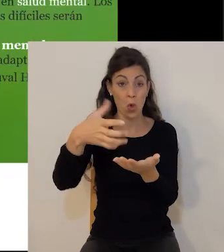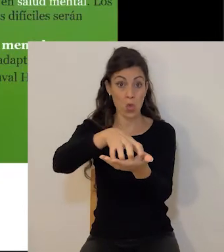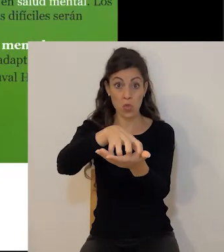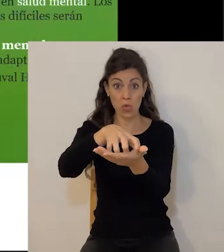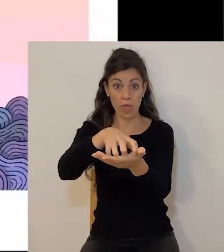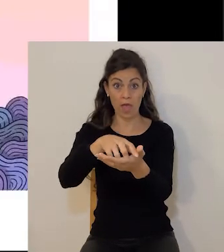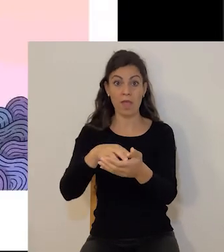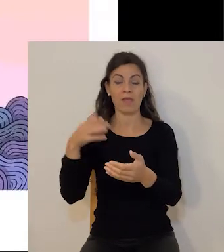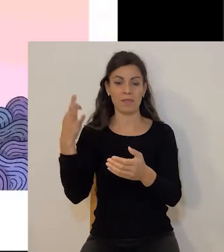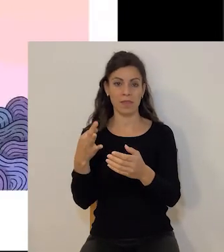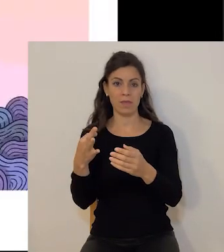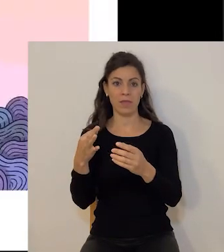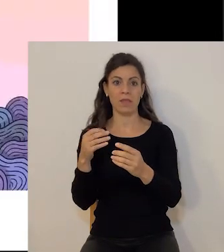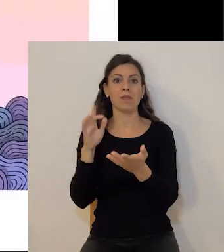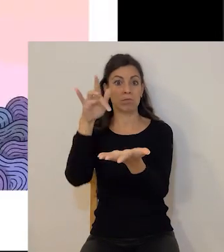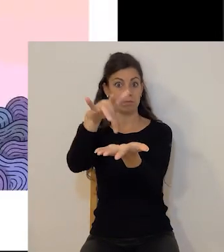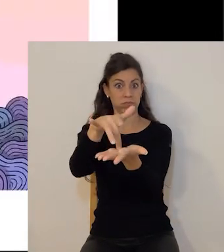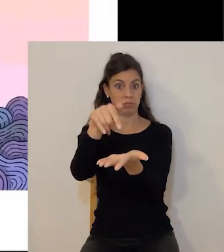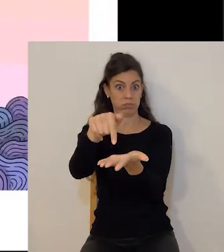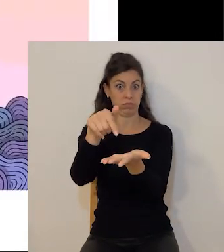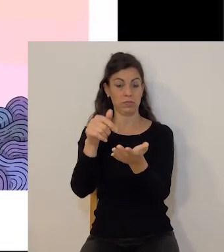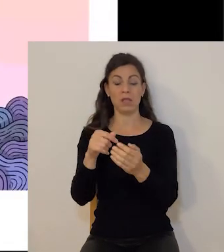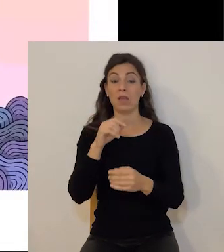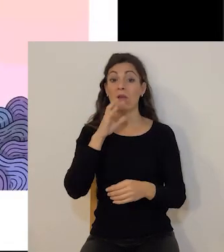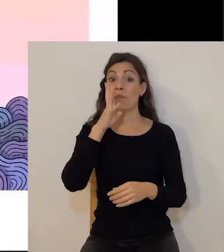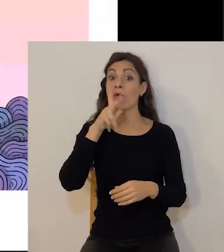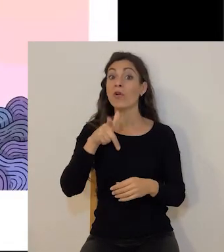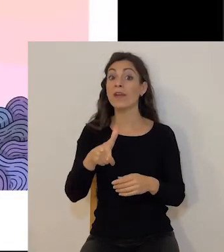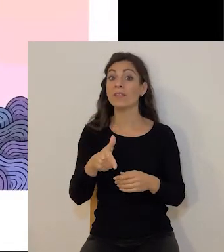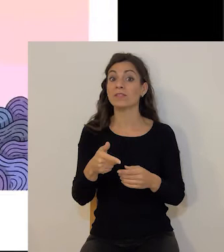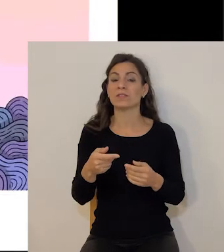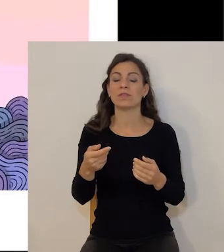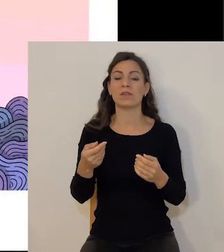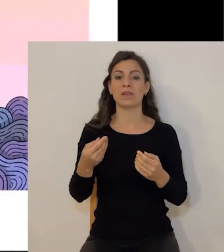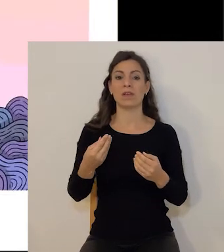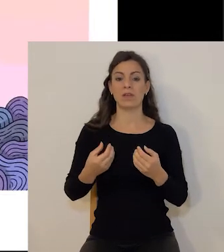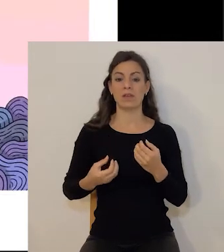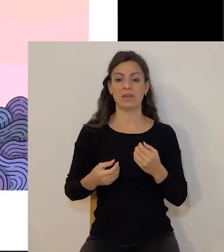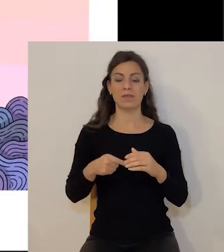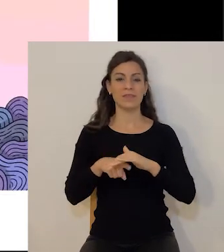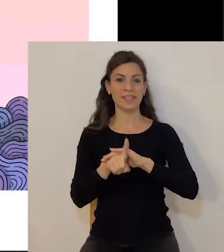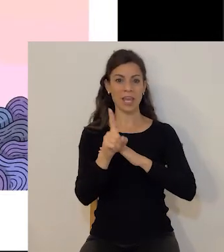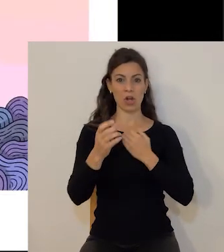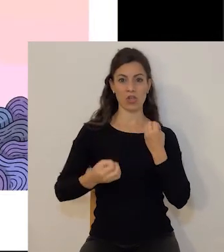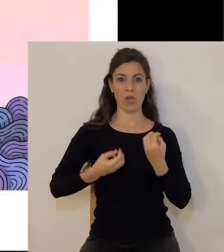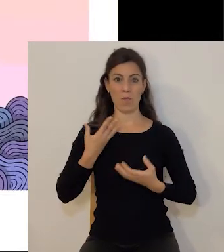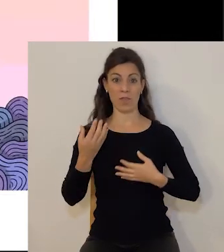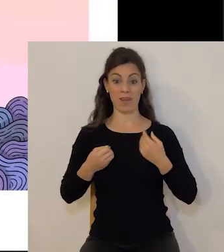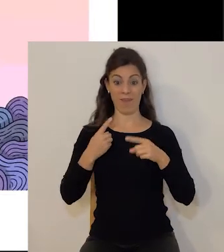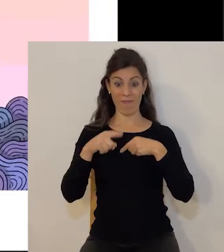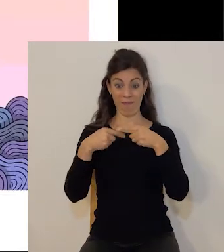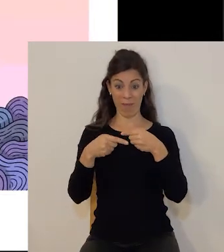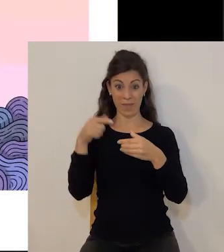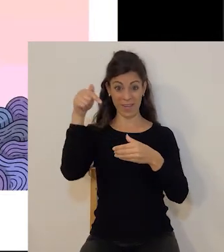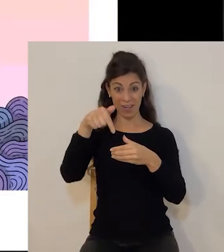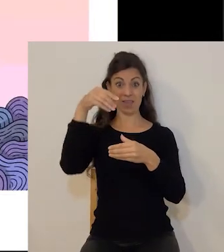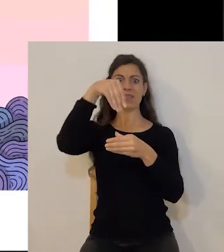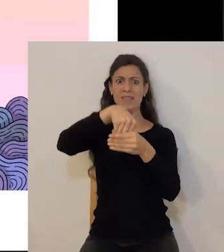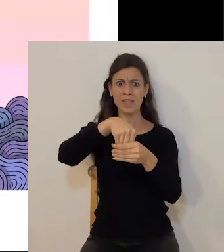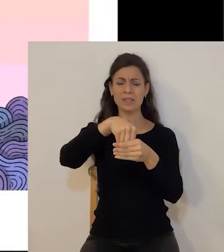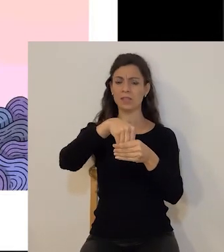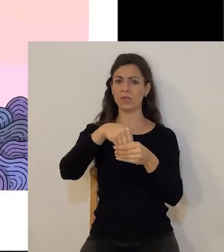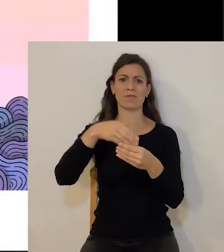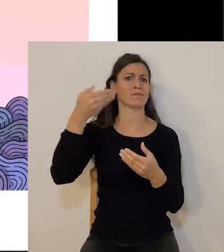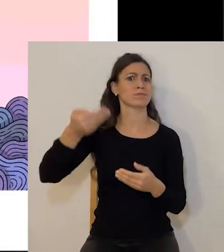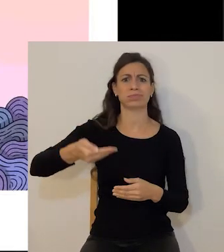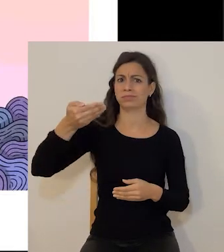incierto. Y para eso, pues bueno, es vital el desarrollo emocional dentro de la familia, ¿no? Es